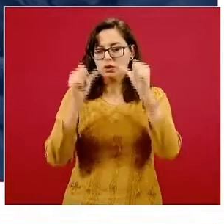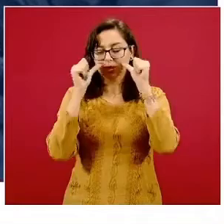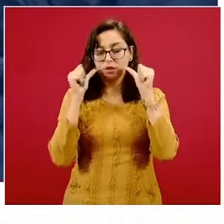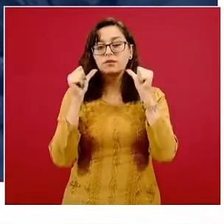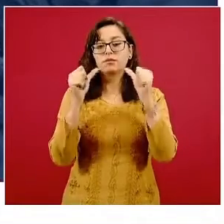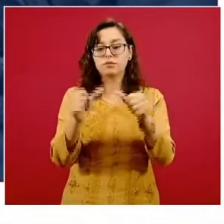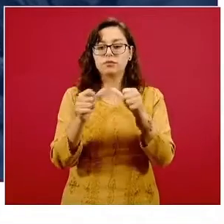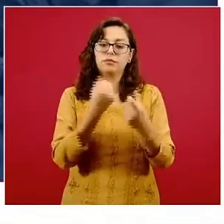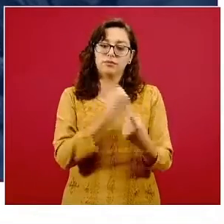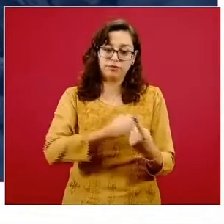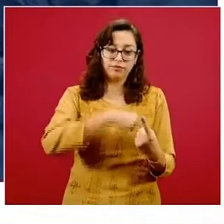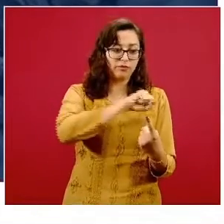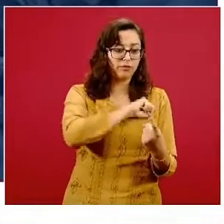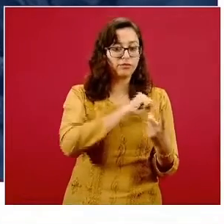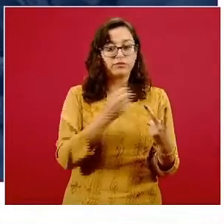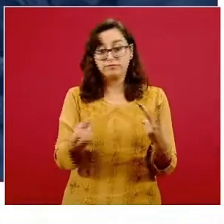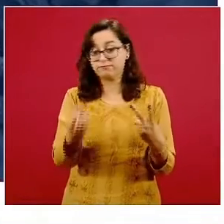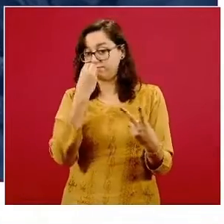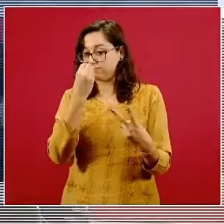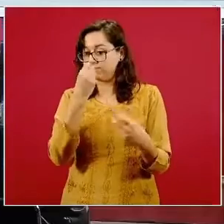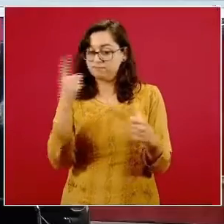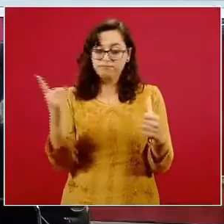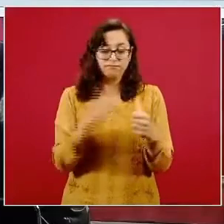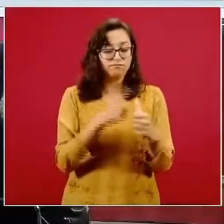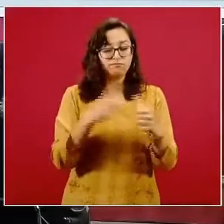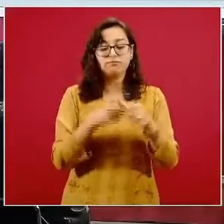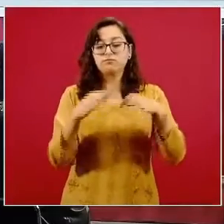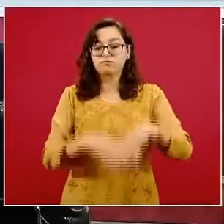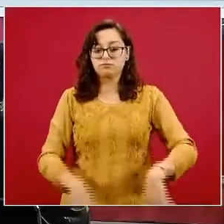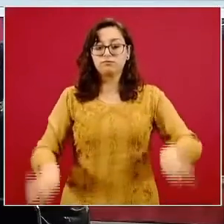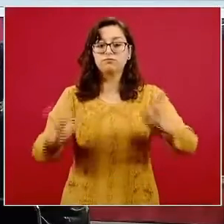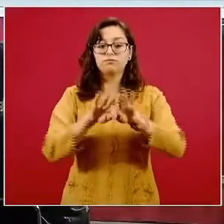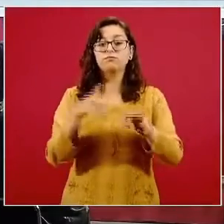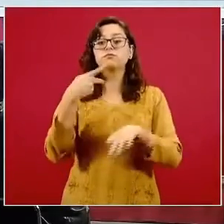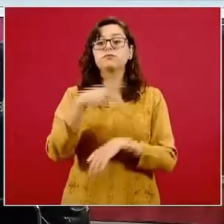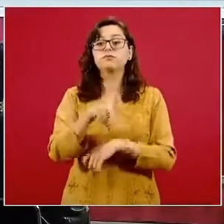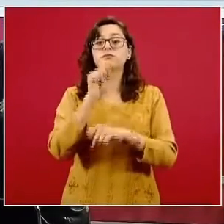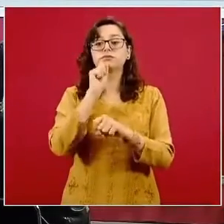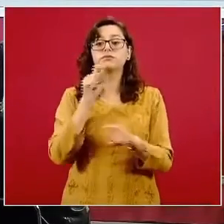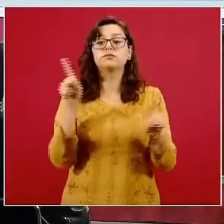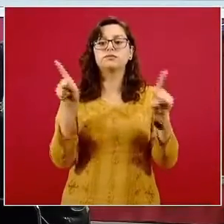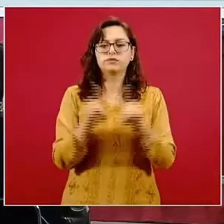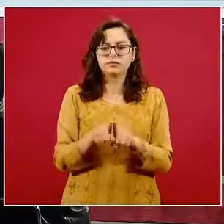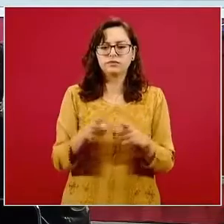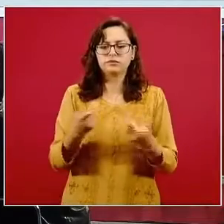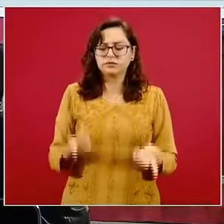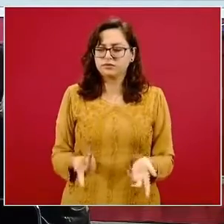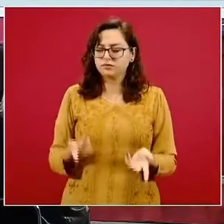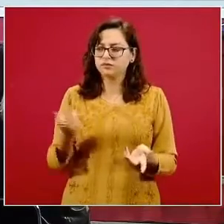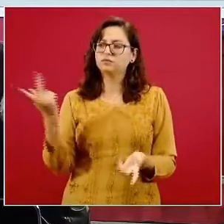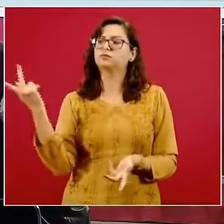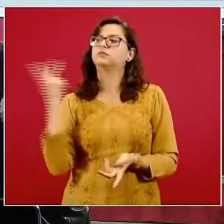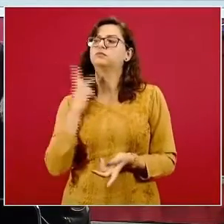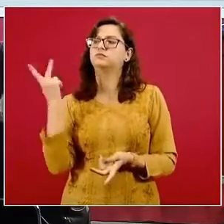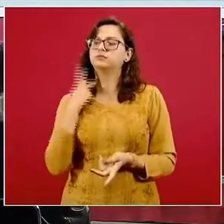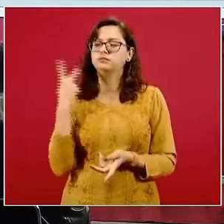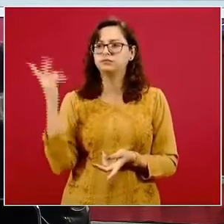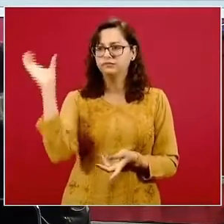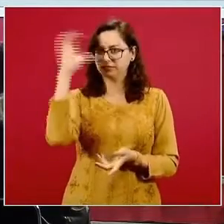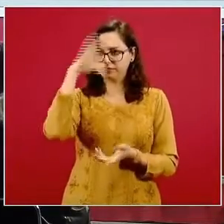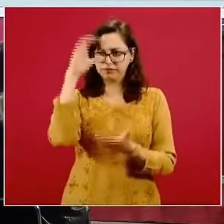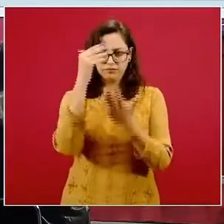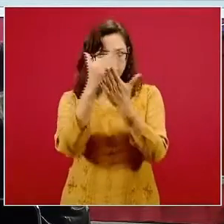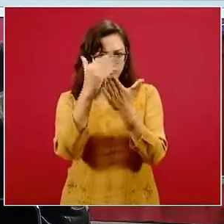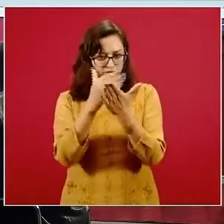desde luego la salud, la alimentación son esenciales, sino de cómo desarrollar una política científica transformadora